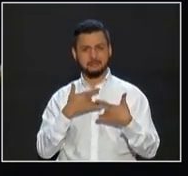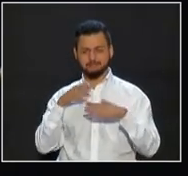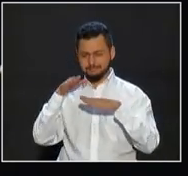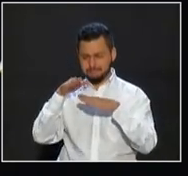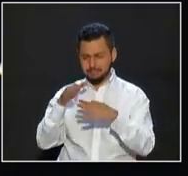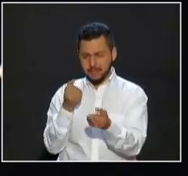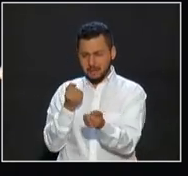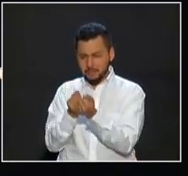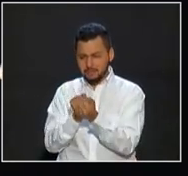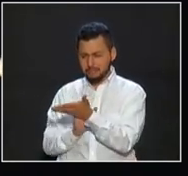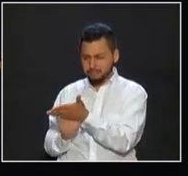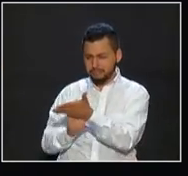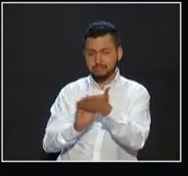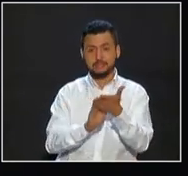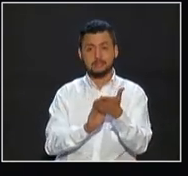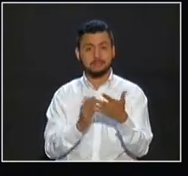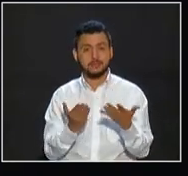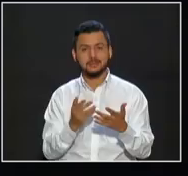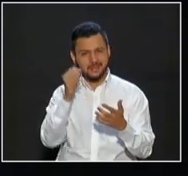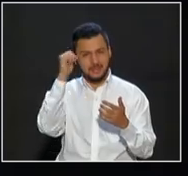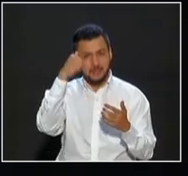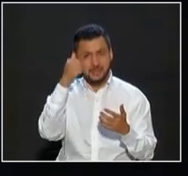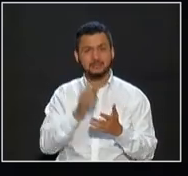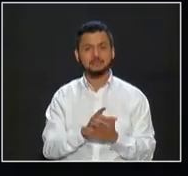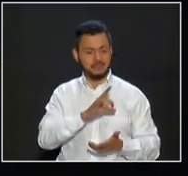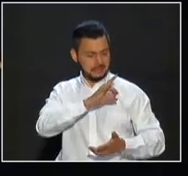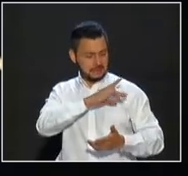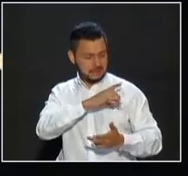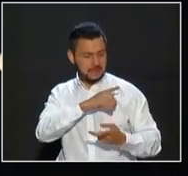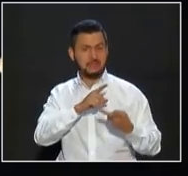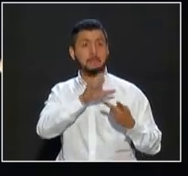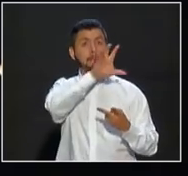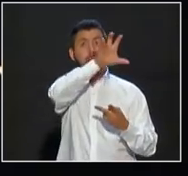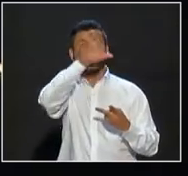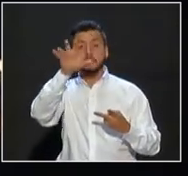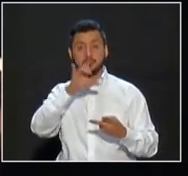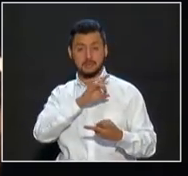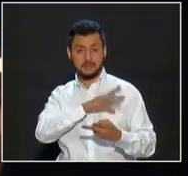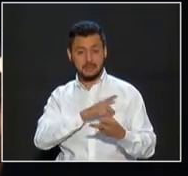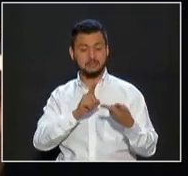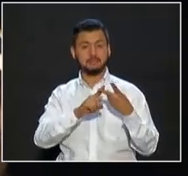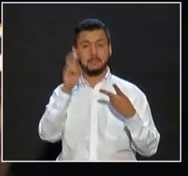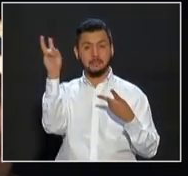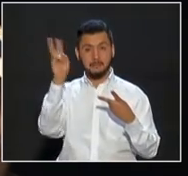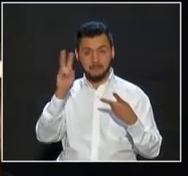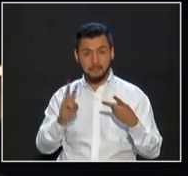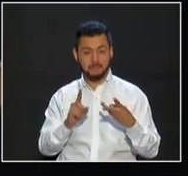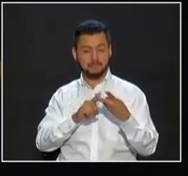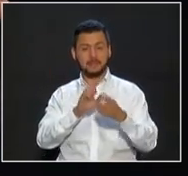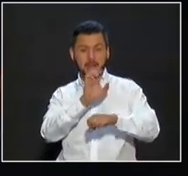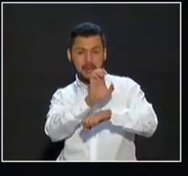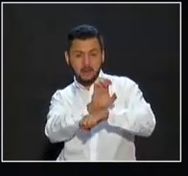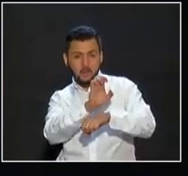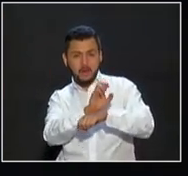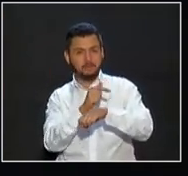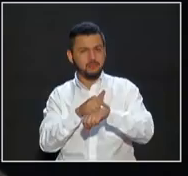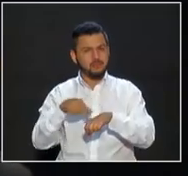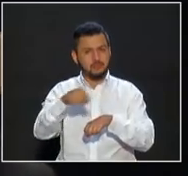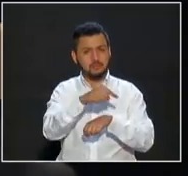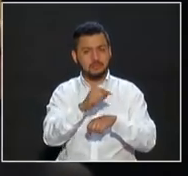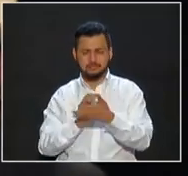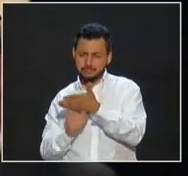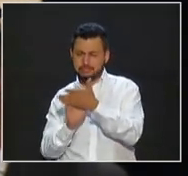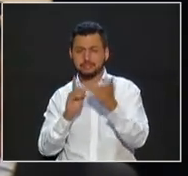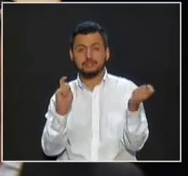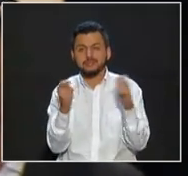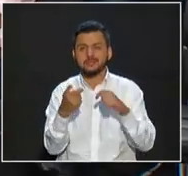ecuador venezuela y nosotros en colombia tenemos que cambiar eso por eso además de lo que ya explique puntual